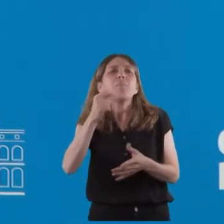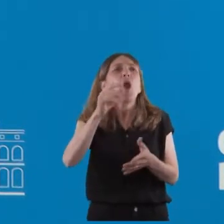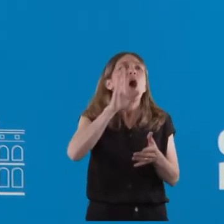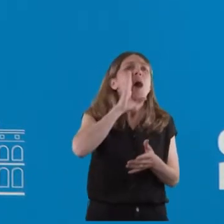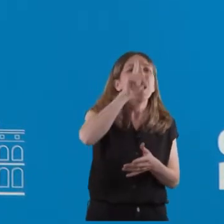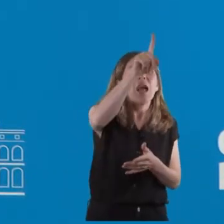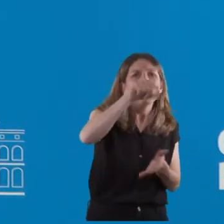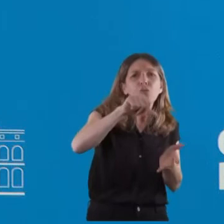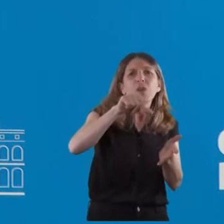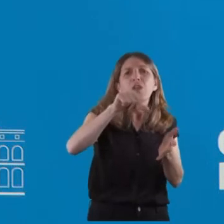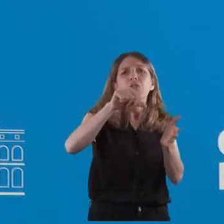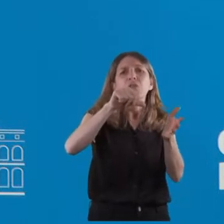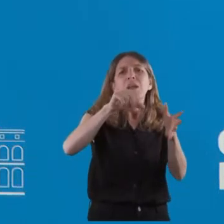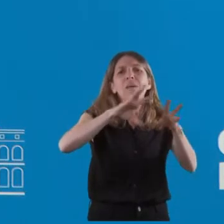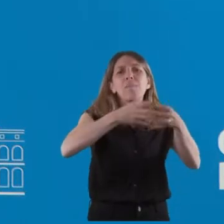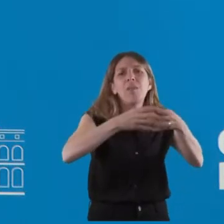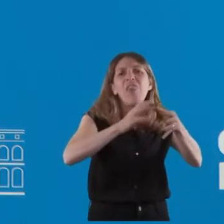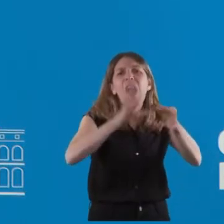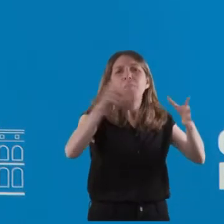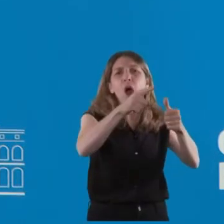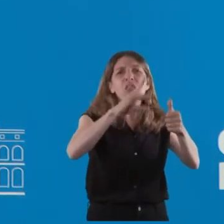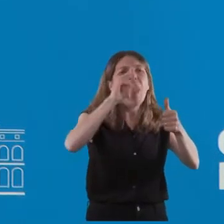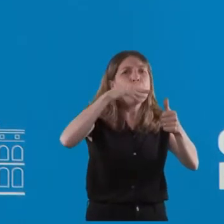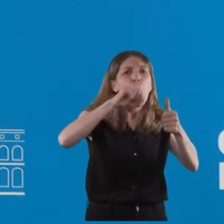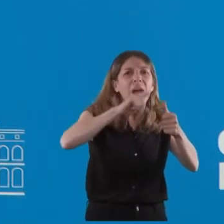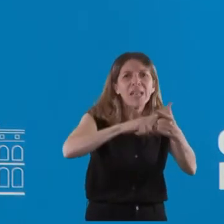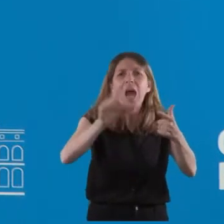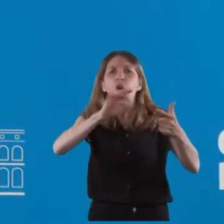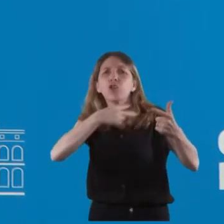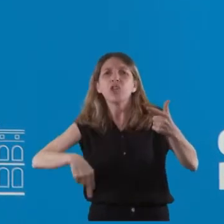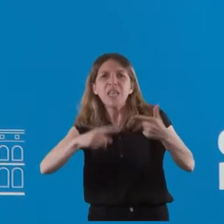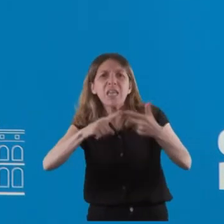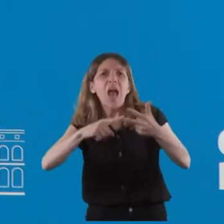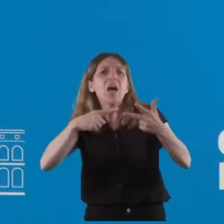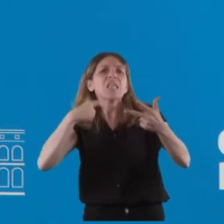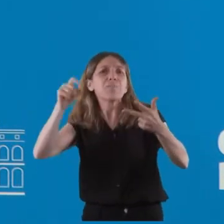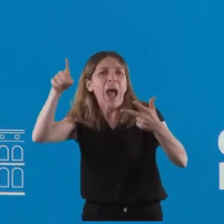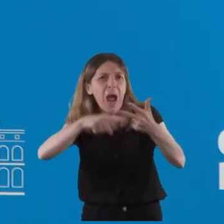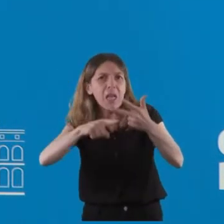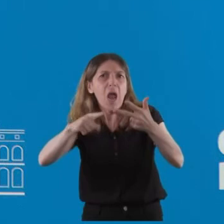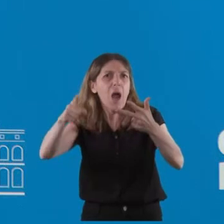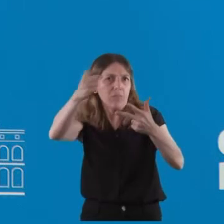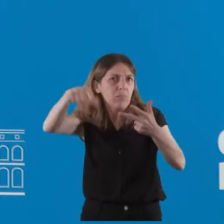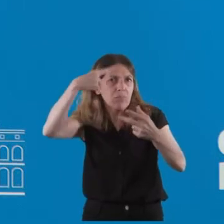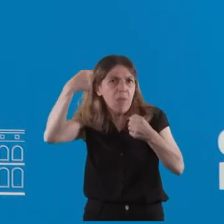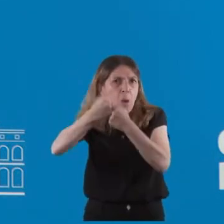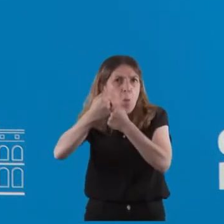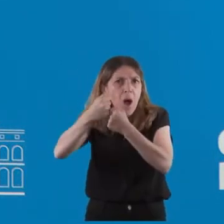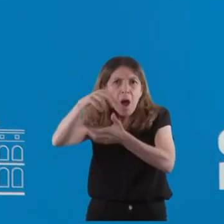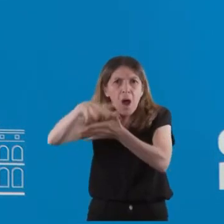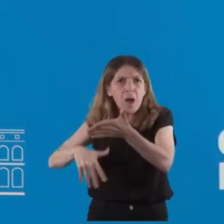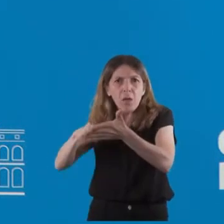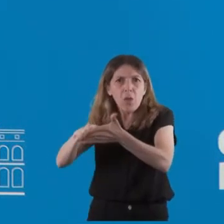o naciones como rusia o como china o como españa que han hecho saber su beneplácito por el acuerdo que se ha alcanzado